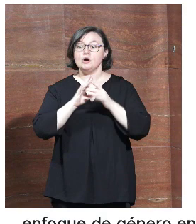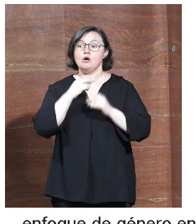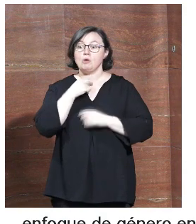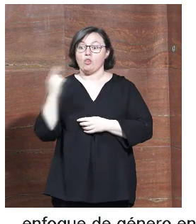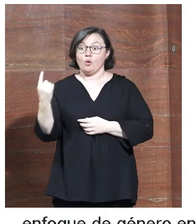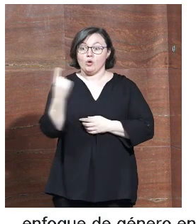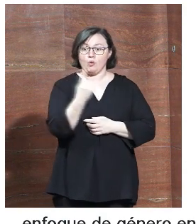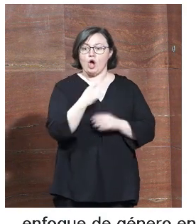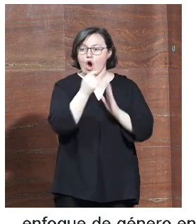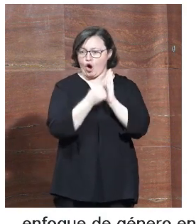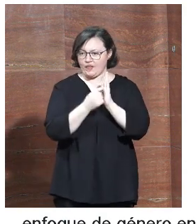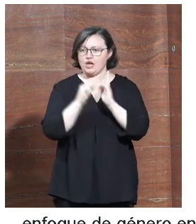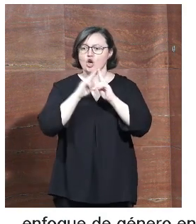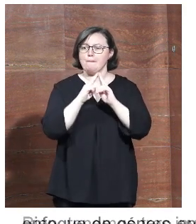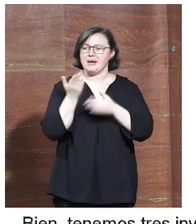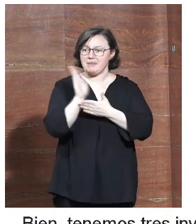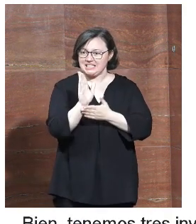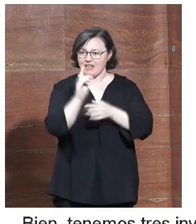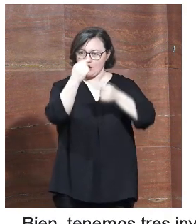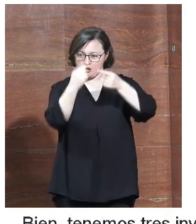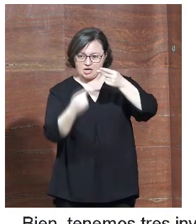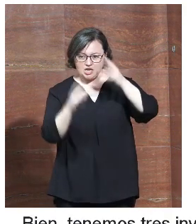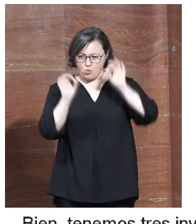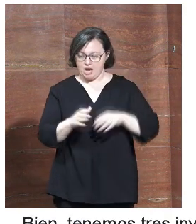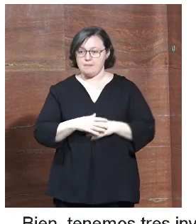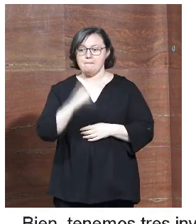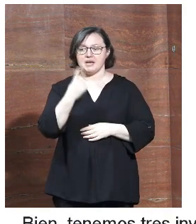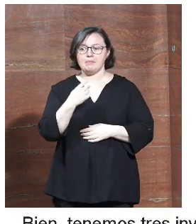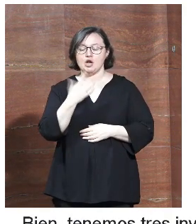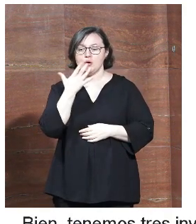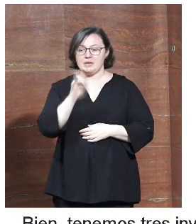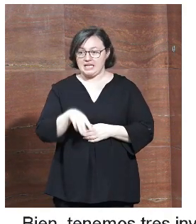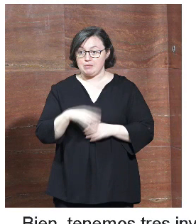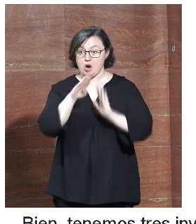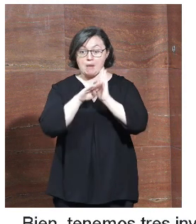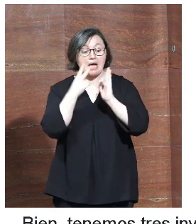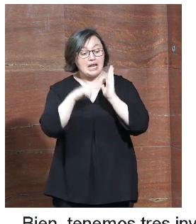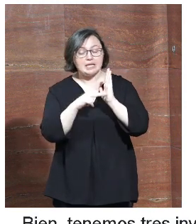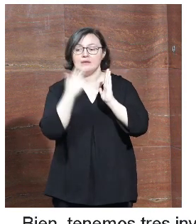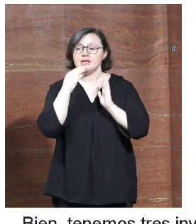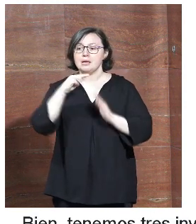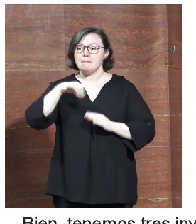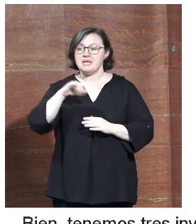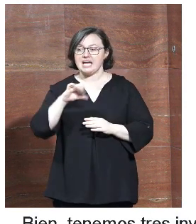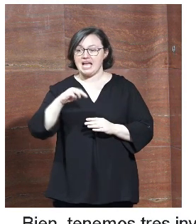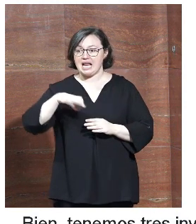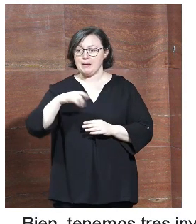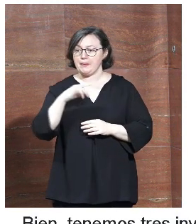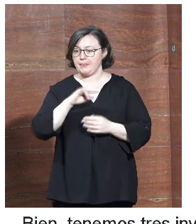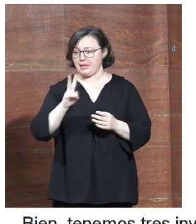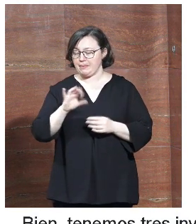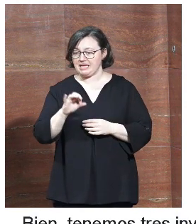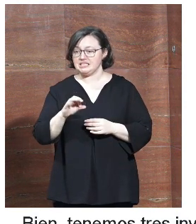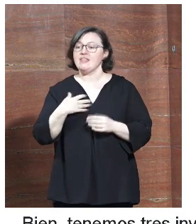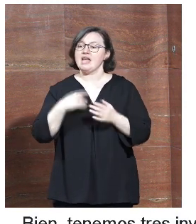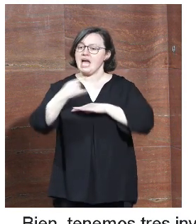interviniendo en el orden en que les voy a presentar. Primero teníamos, y veréis en el programa, que venía Miren Vives, que es arquitecta y